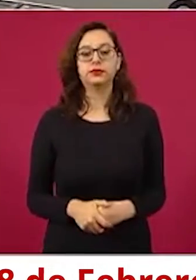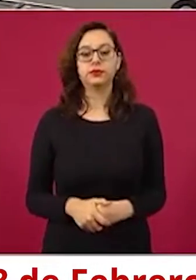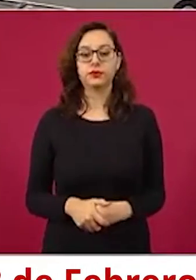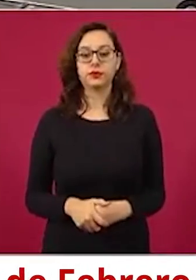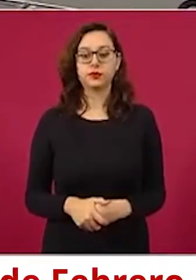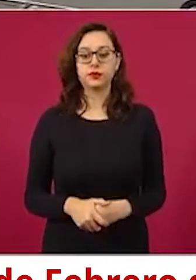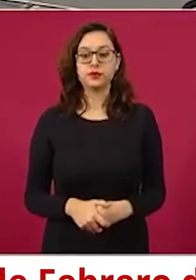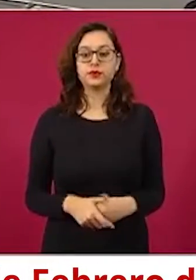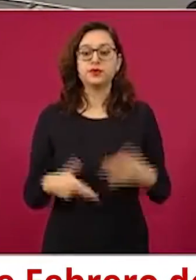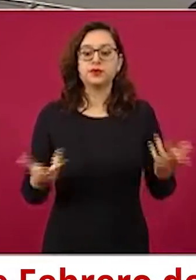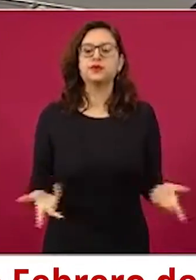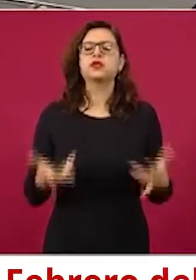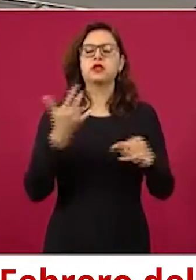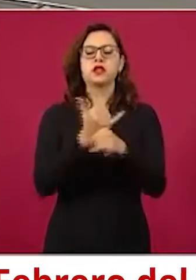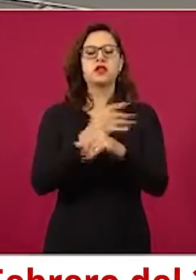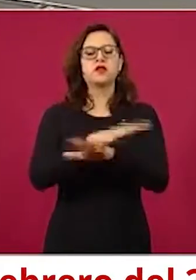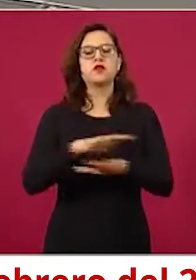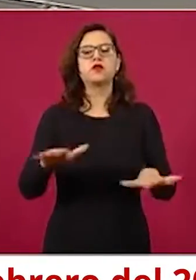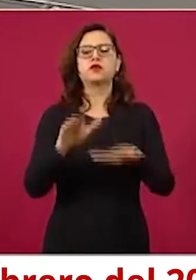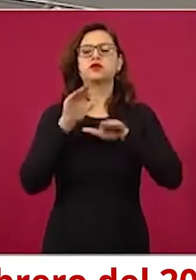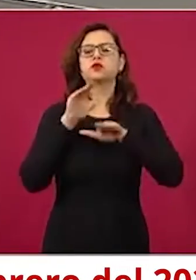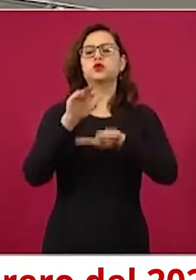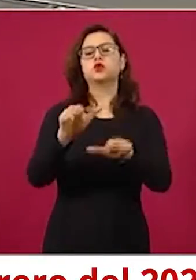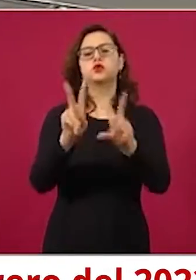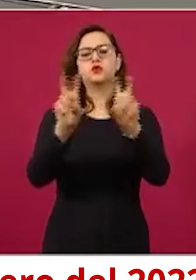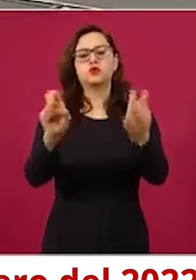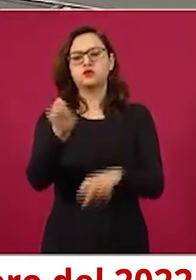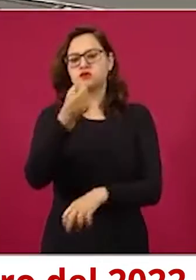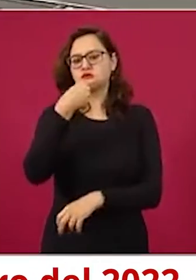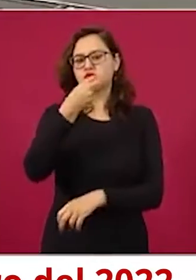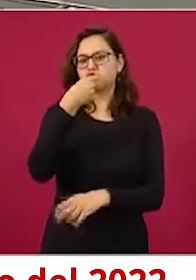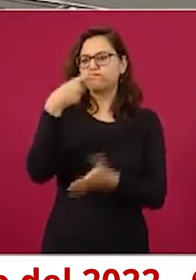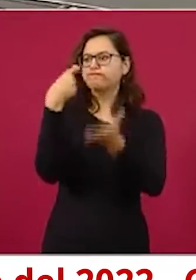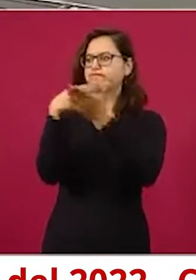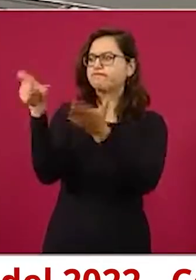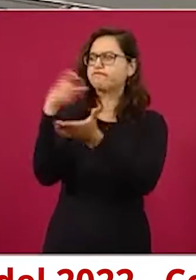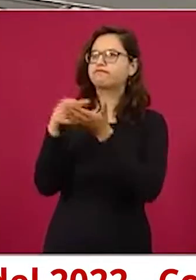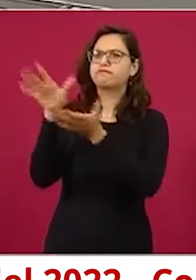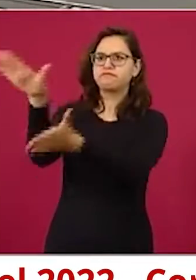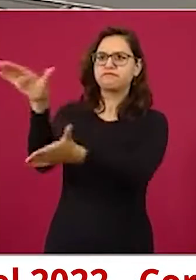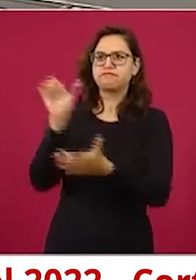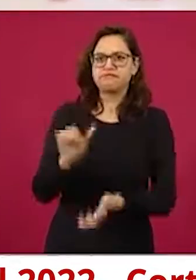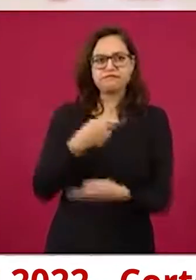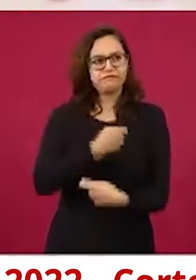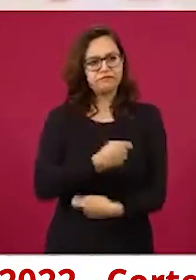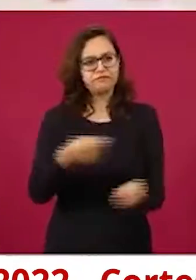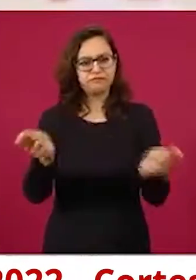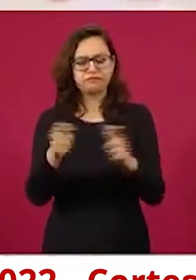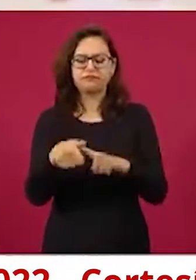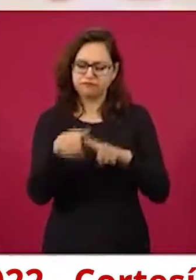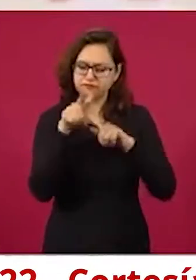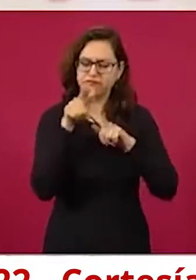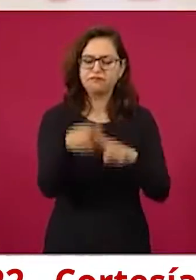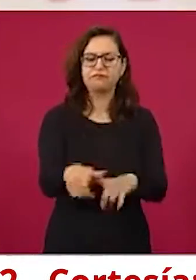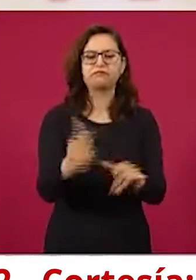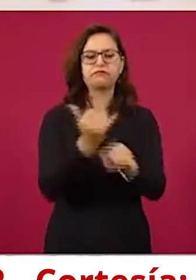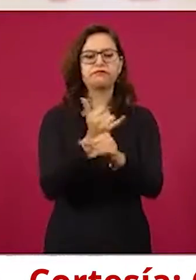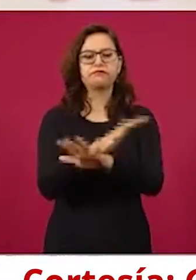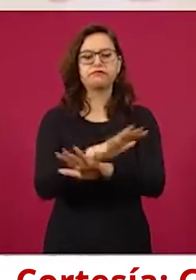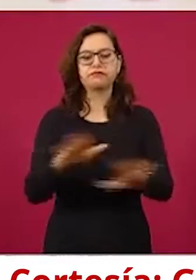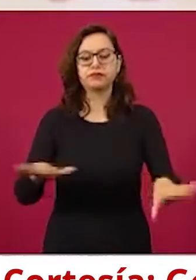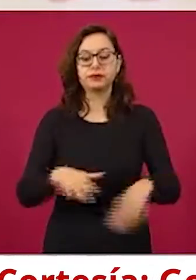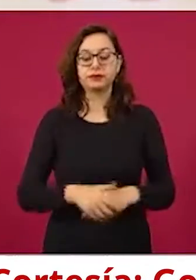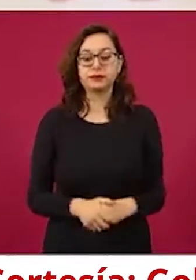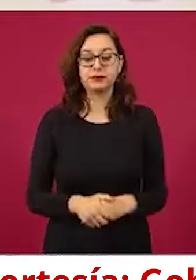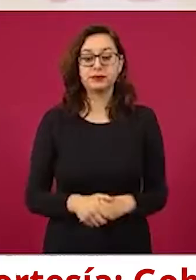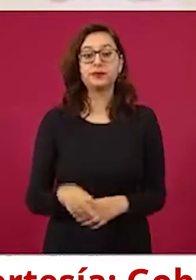en qué van los medicamentos adquiridos por el sector salud para la población mexicana. En la primera imagen ustedes